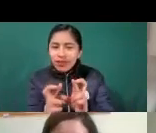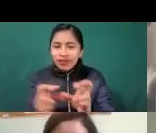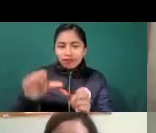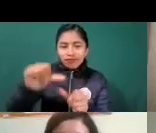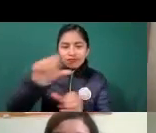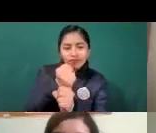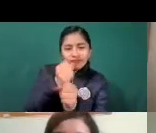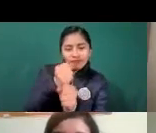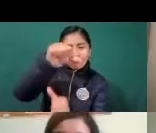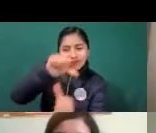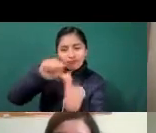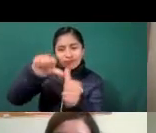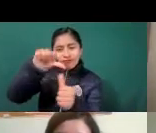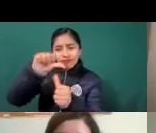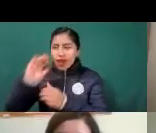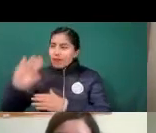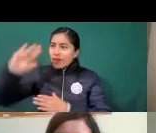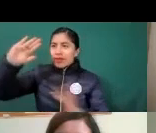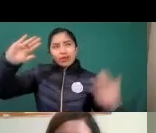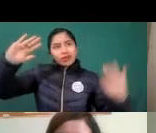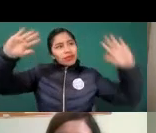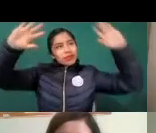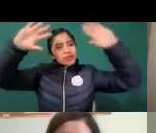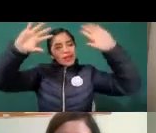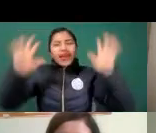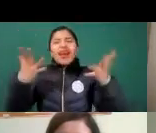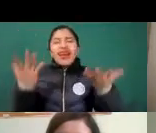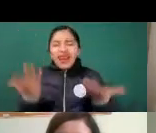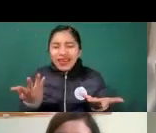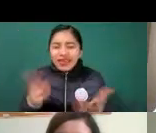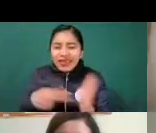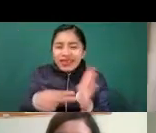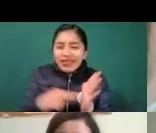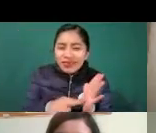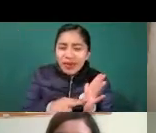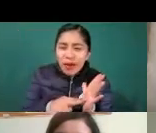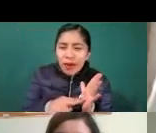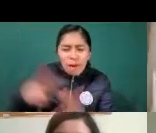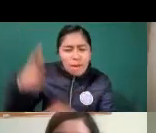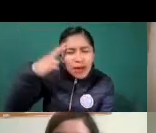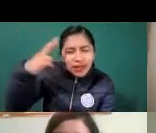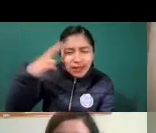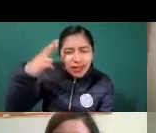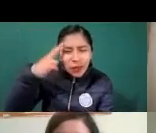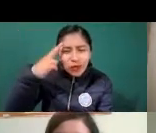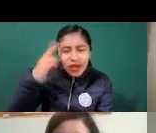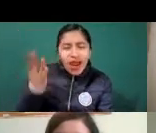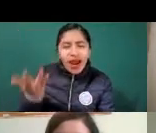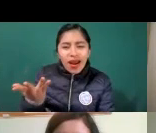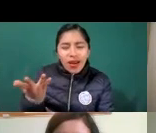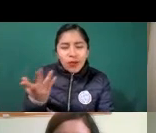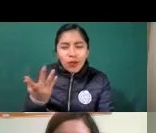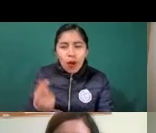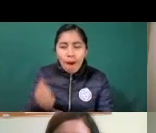¿verdad? Hay un montón de manitas alrededor. Esta imagen pues nos puede recordar, nos puede llevar a recordar cuando profe Julio